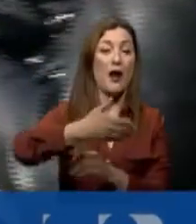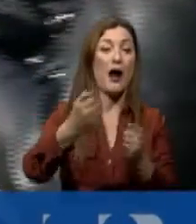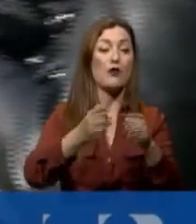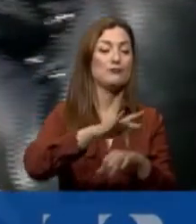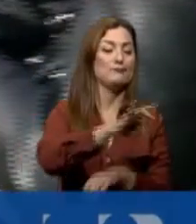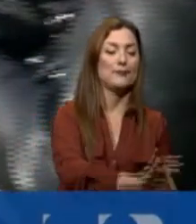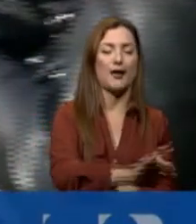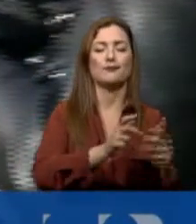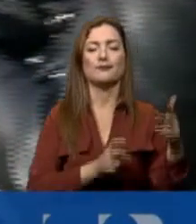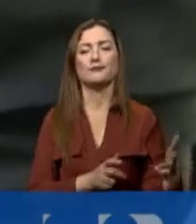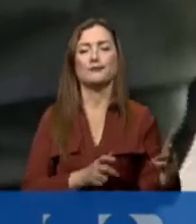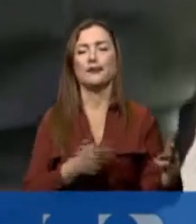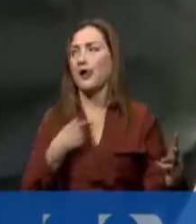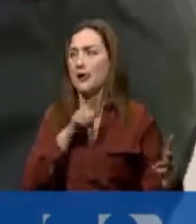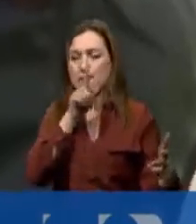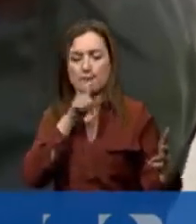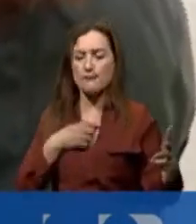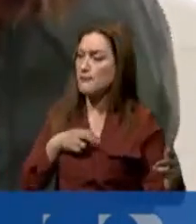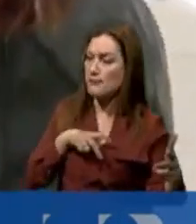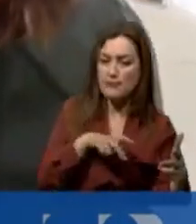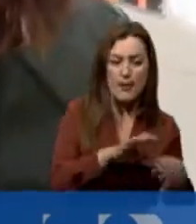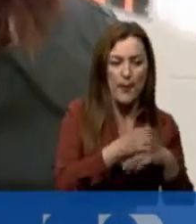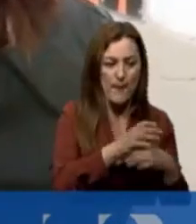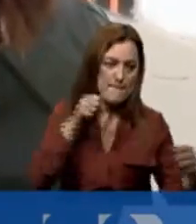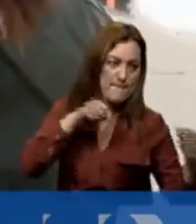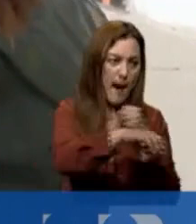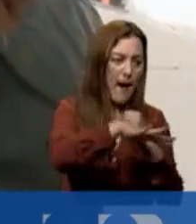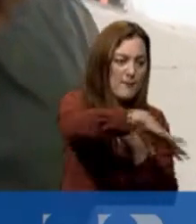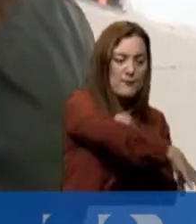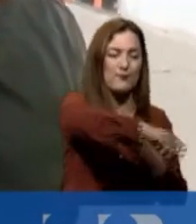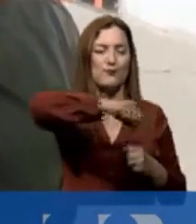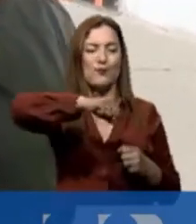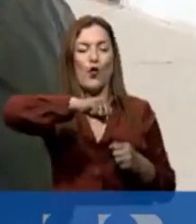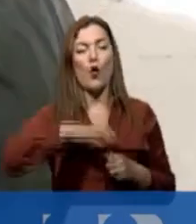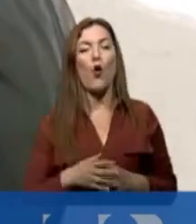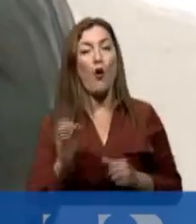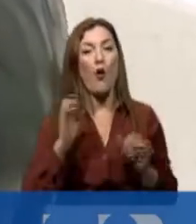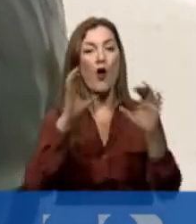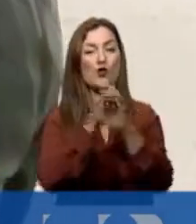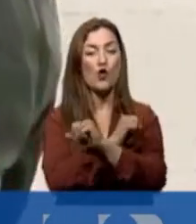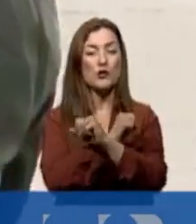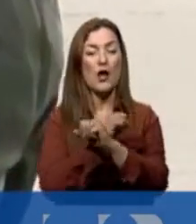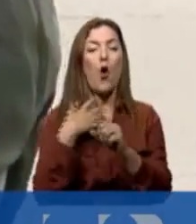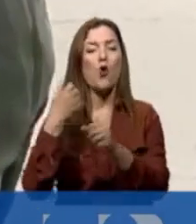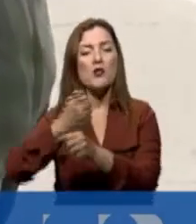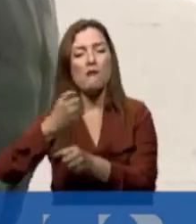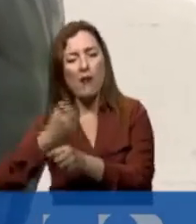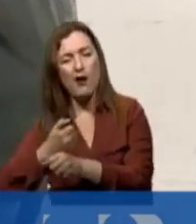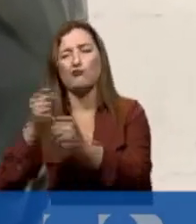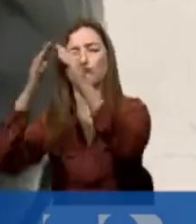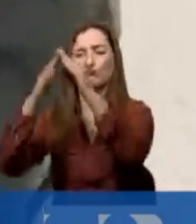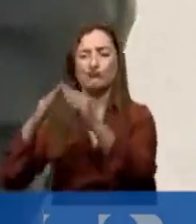vidrios y sustraerse las cosas. Estamos haciendo nosotros el patrullaje preventivo bastante en los sectores que son